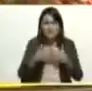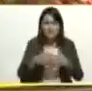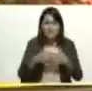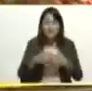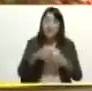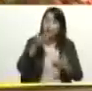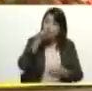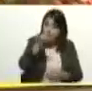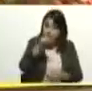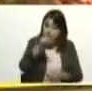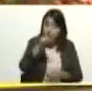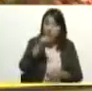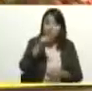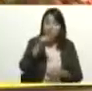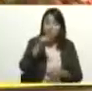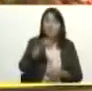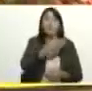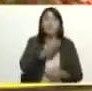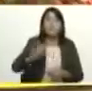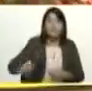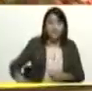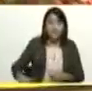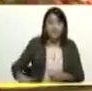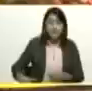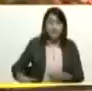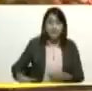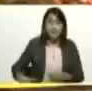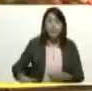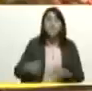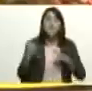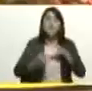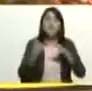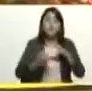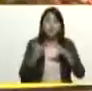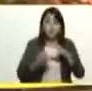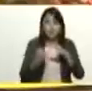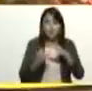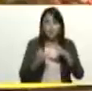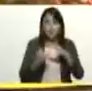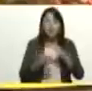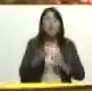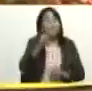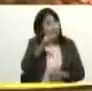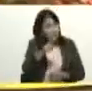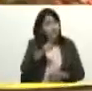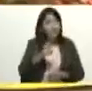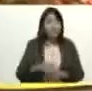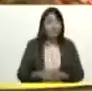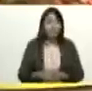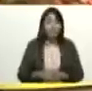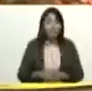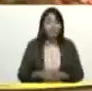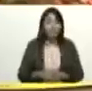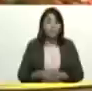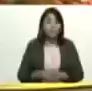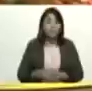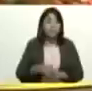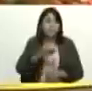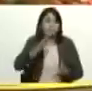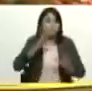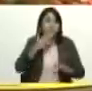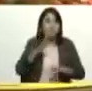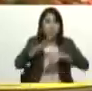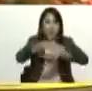Es contigo, presidente de la institución. Es contigo, funcionario de alto nivel del